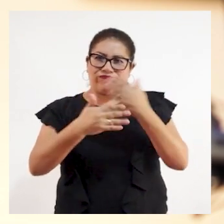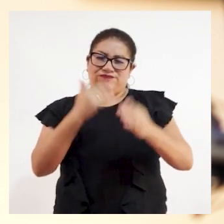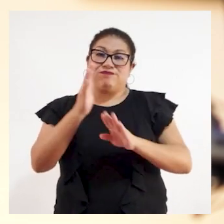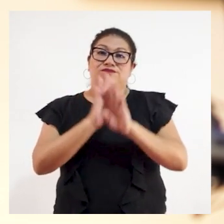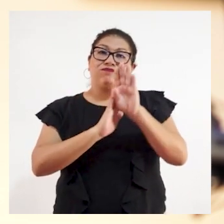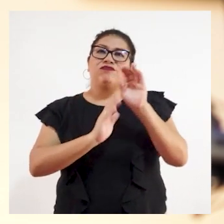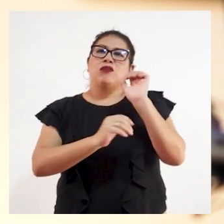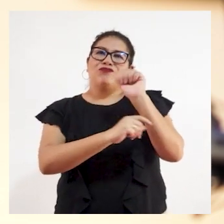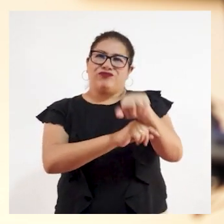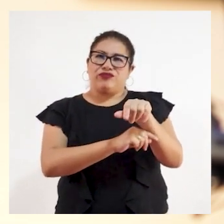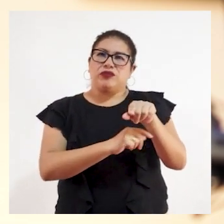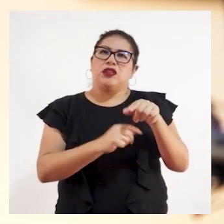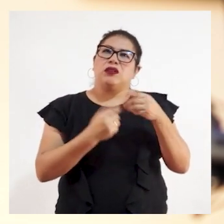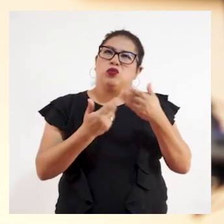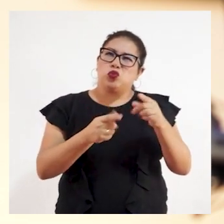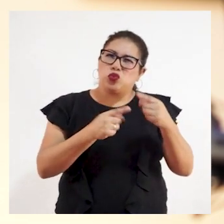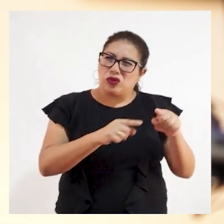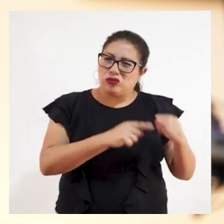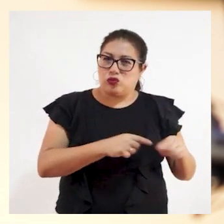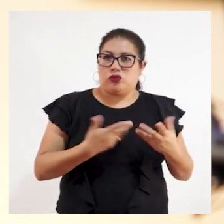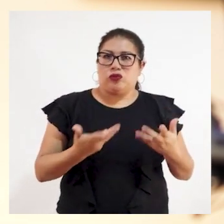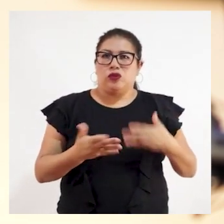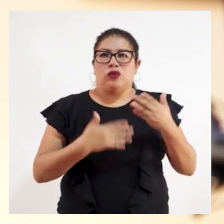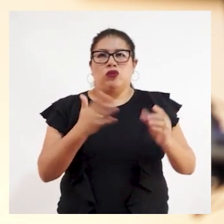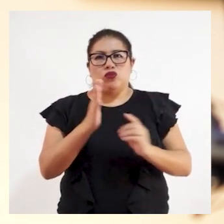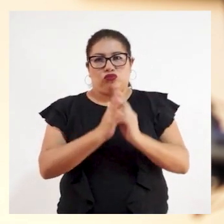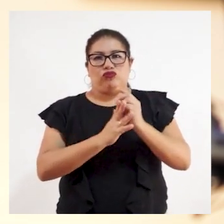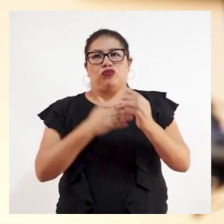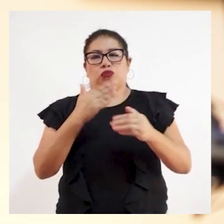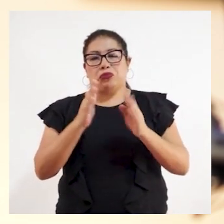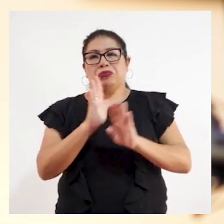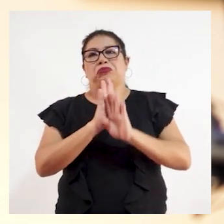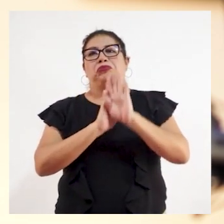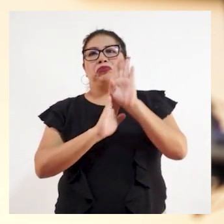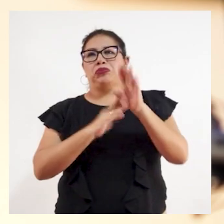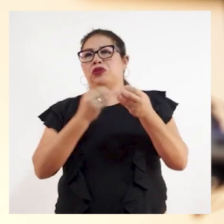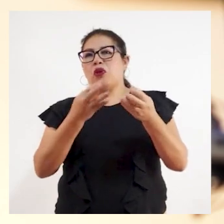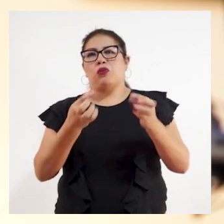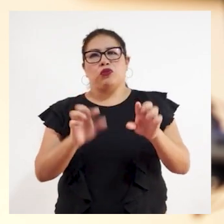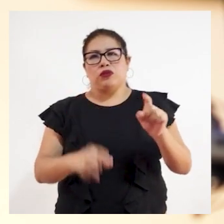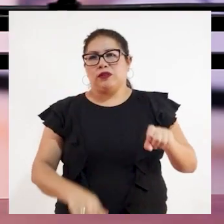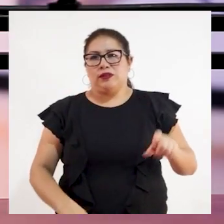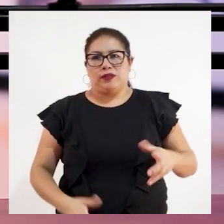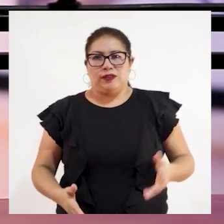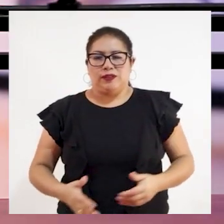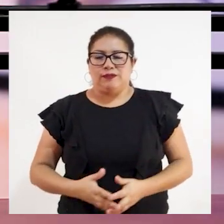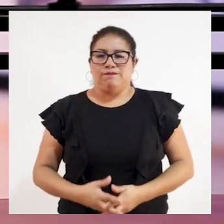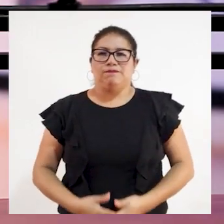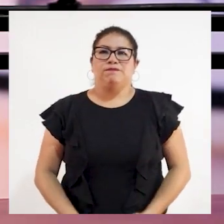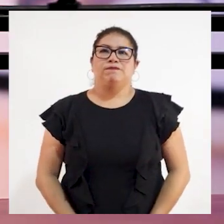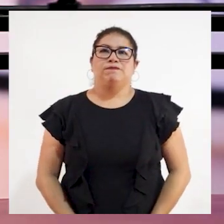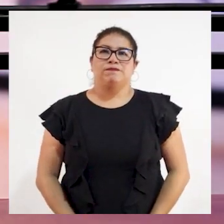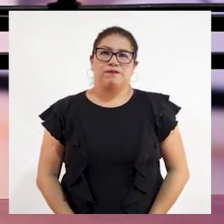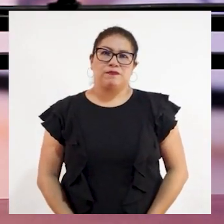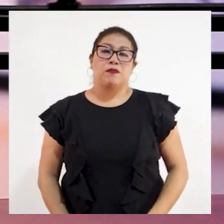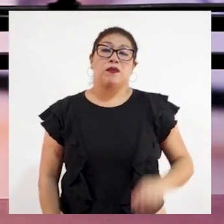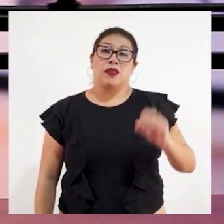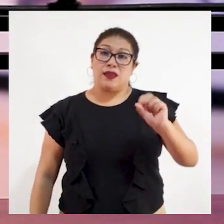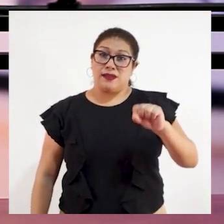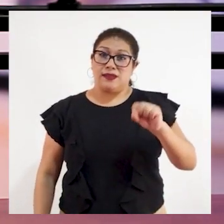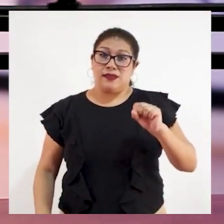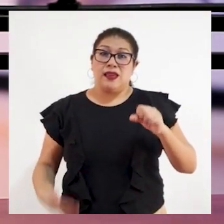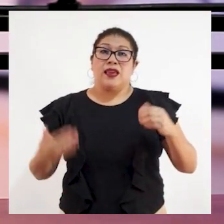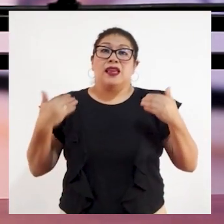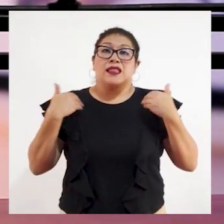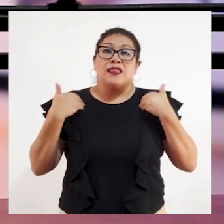situación, sobrellevarlo y poder desarrollarse y tener todas las oportunidades que necesiten. Claro que sí, amigos,